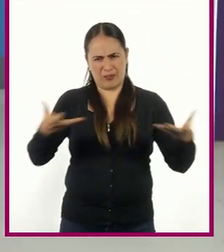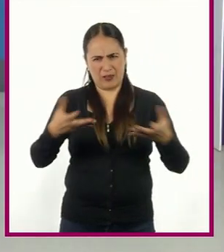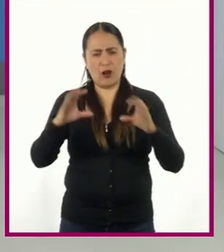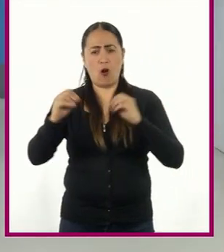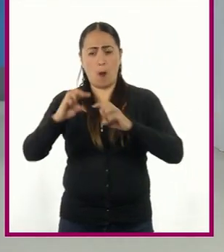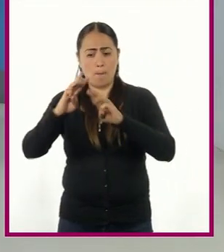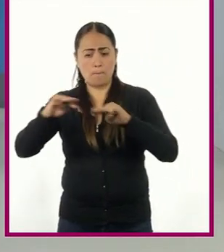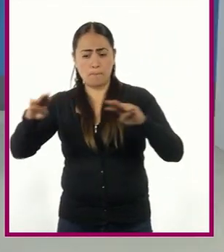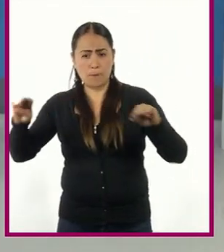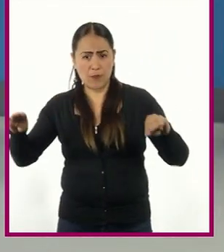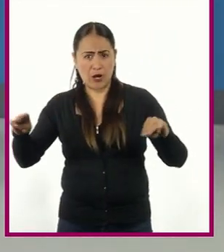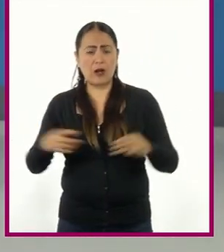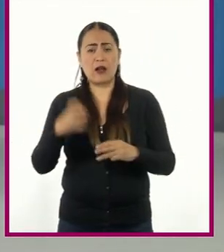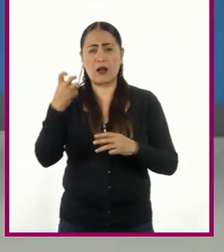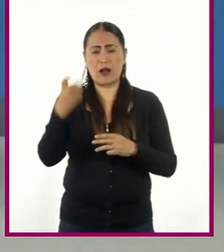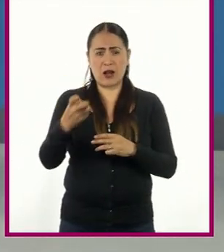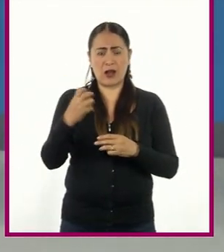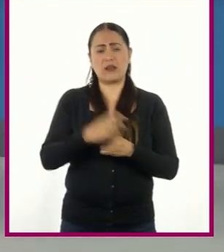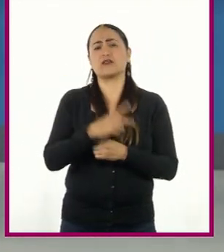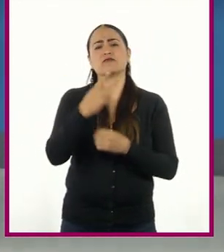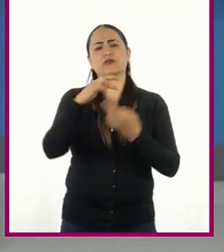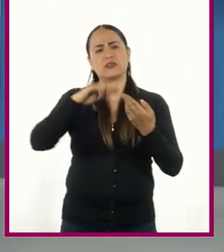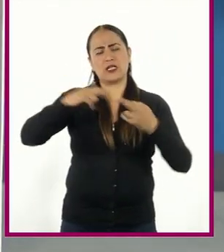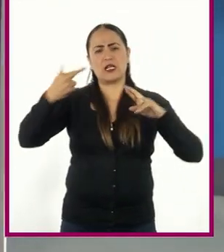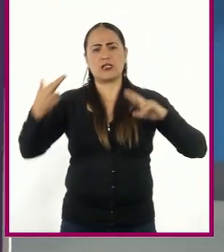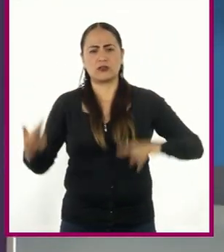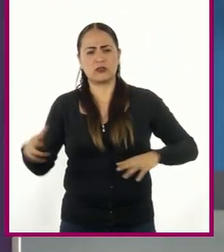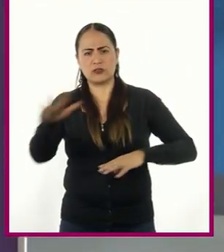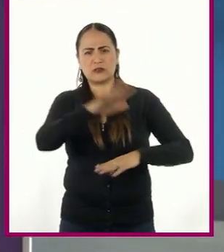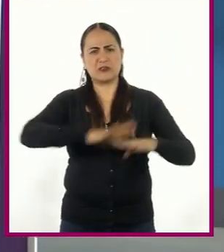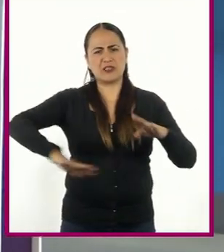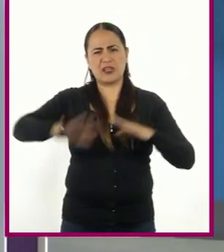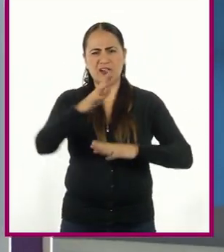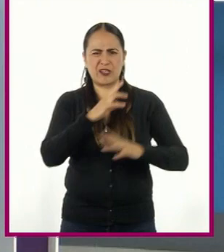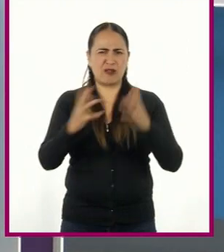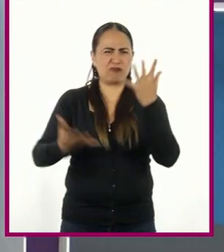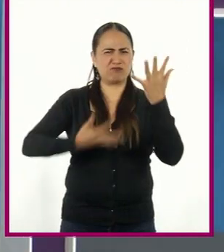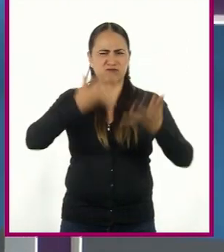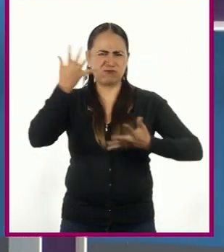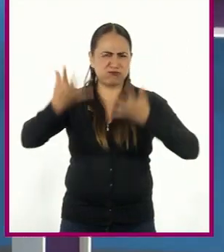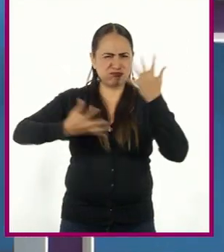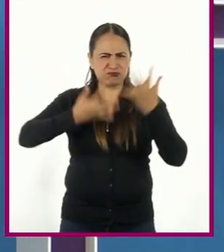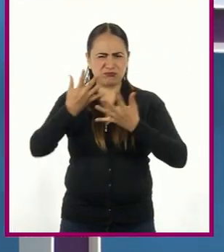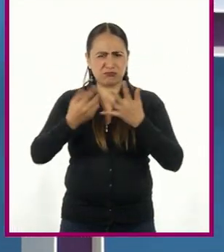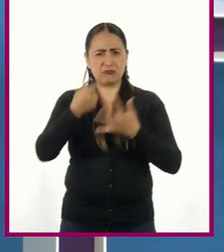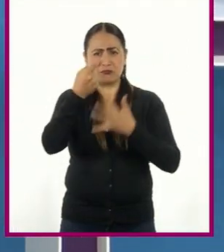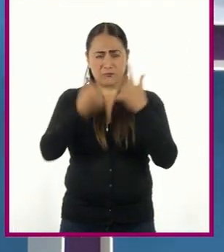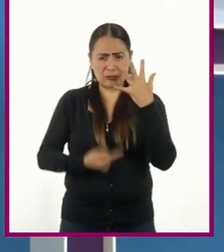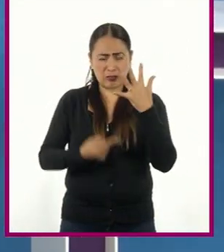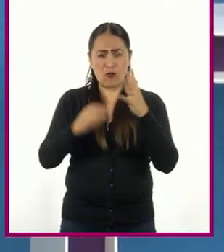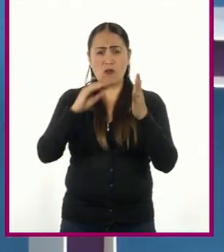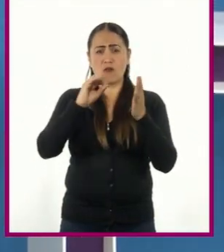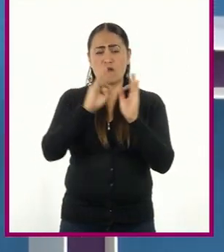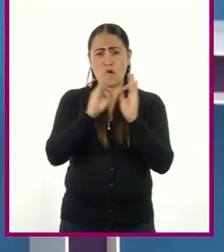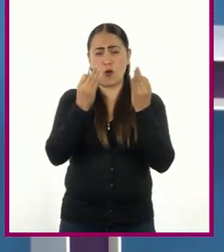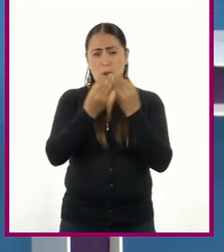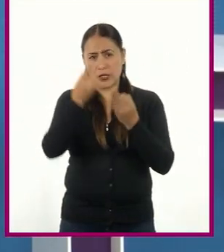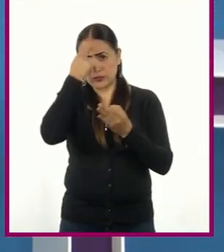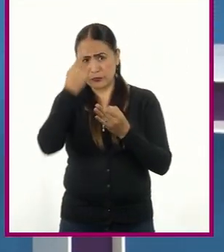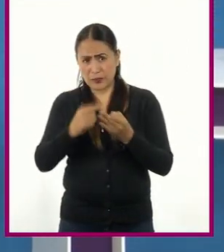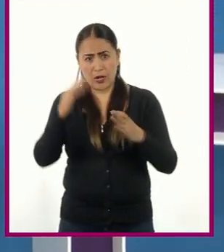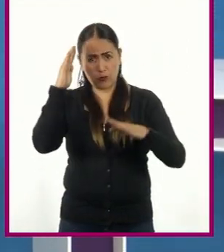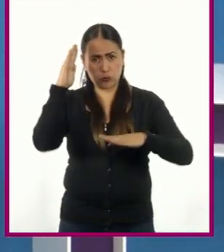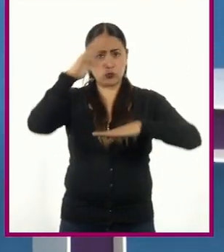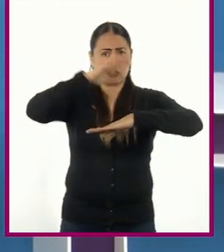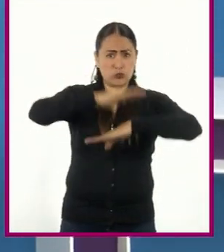forma recurrente las relaciones interestatales de la zona y ponen en cuestión la eficacia de sus mecanismos cooperativos,